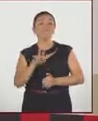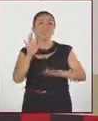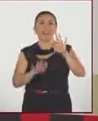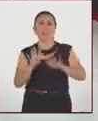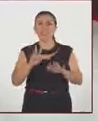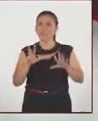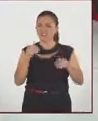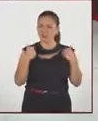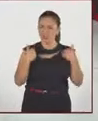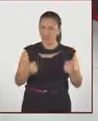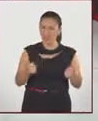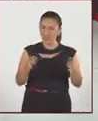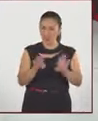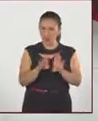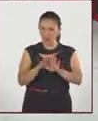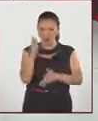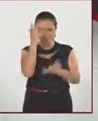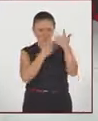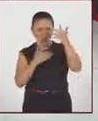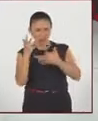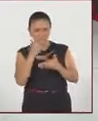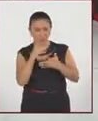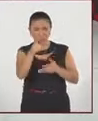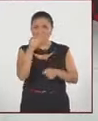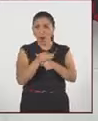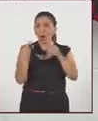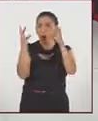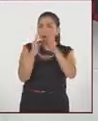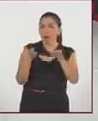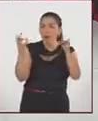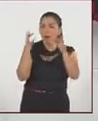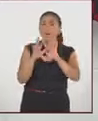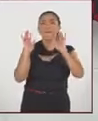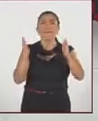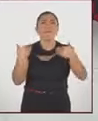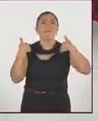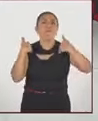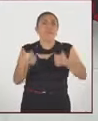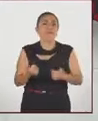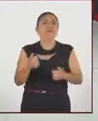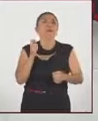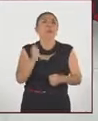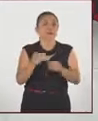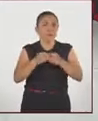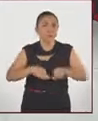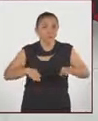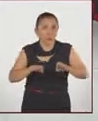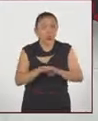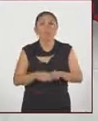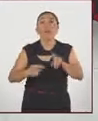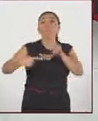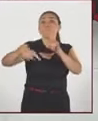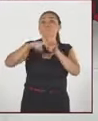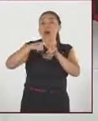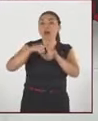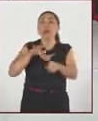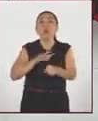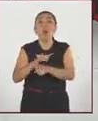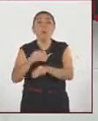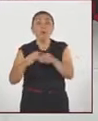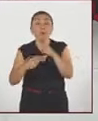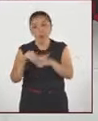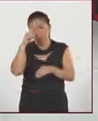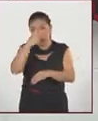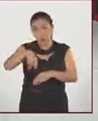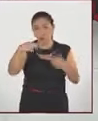sabemos por dónde es. Creo que todo esto que nos estás platicando, los mensajes clave, más lo que son los recursos para educadores son muy